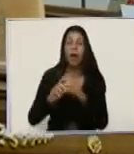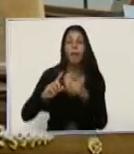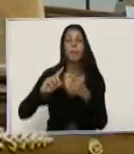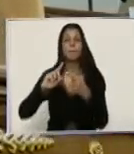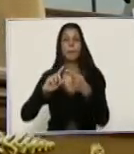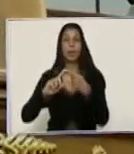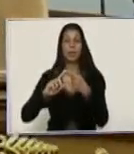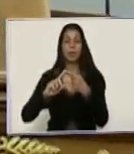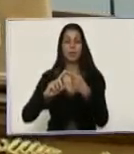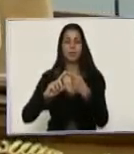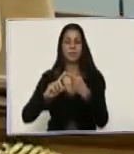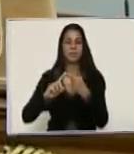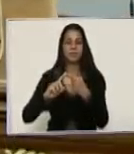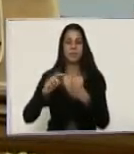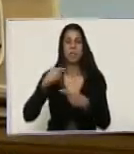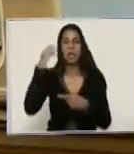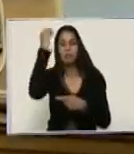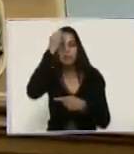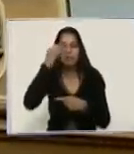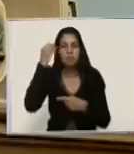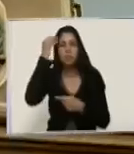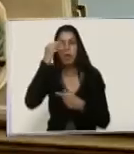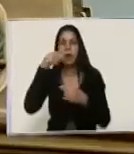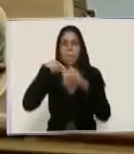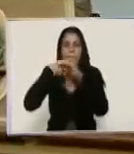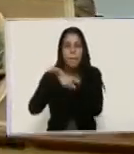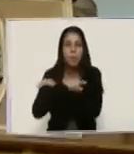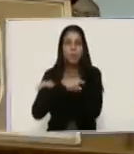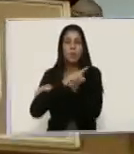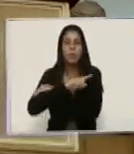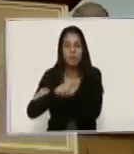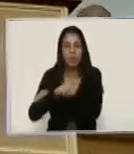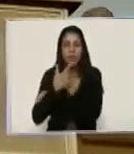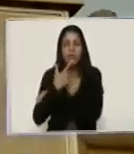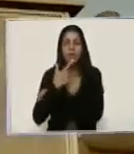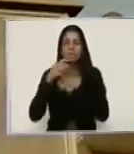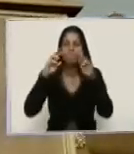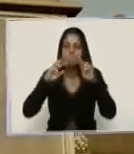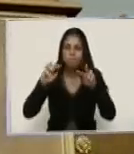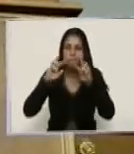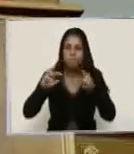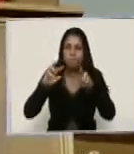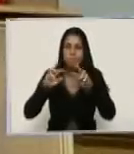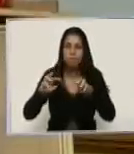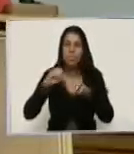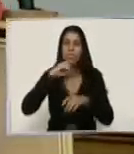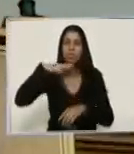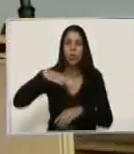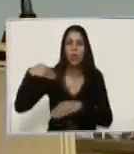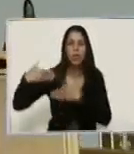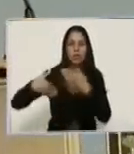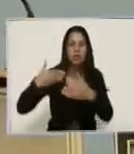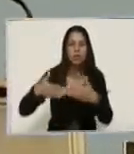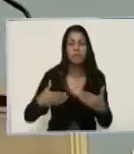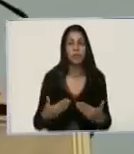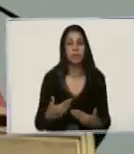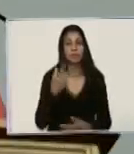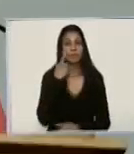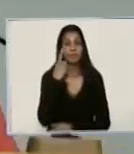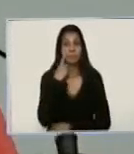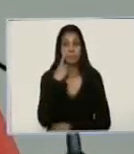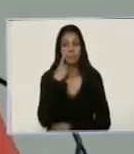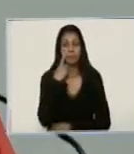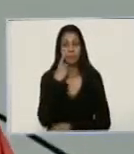si no nos atrevemos a analizar a profundidad los hechos que vienen sucediendo? Entonces, fíjense,